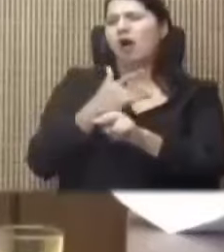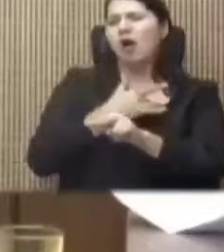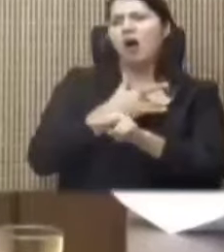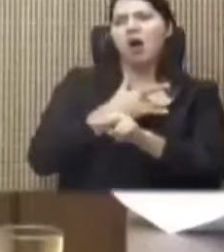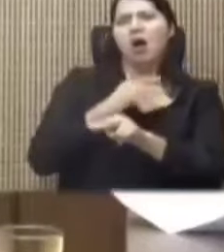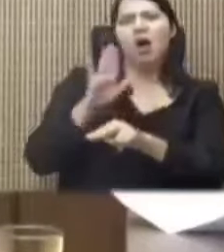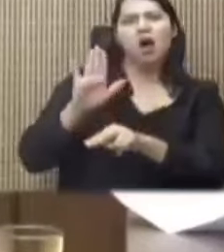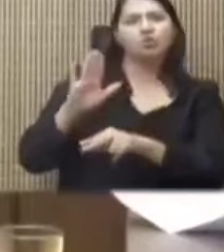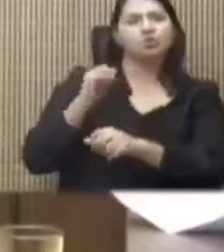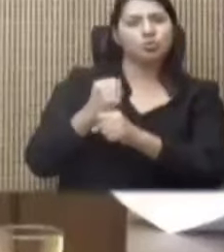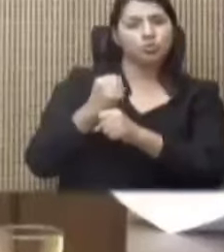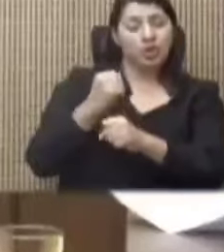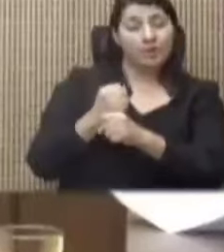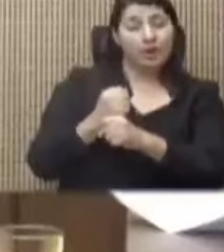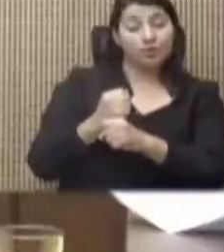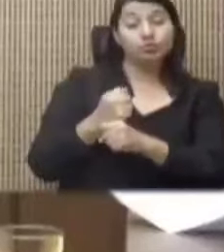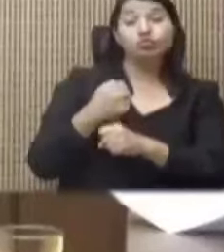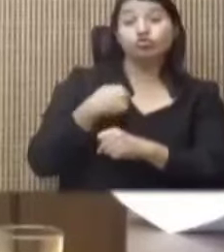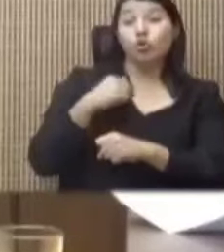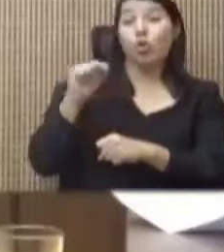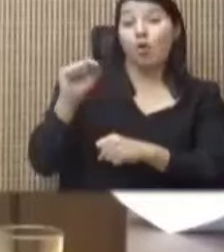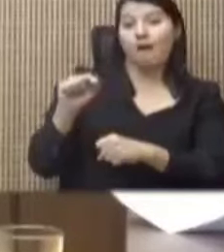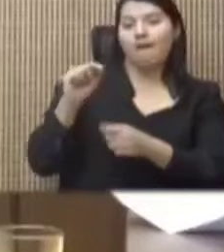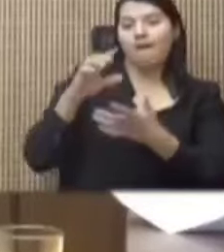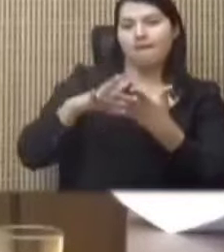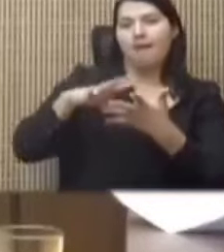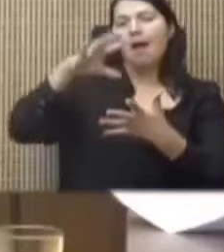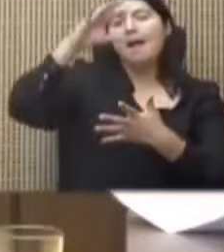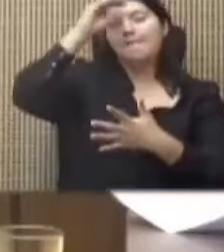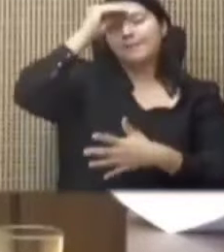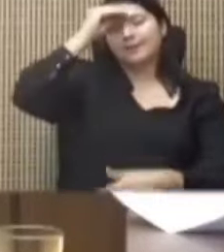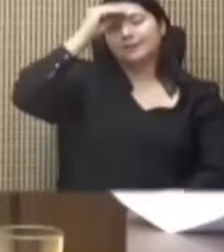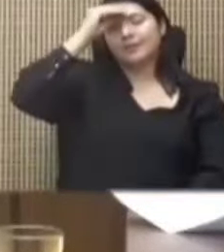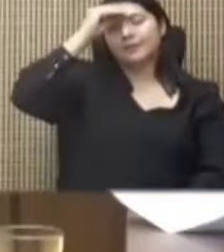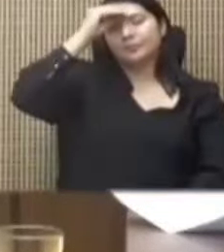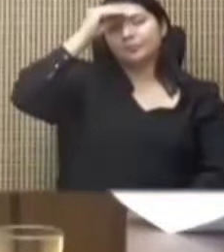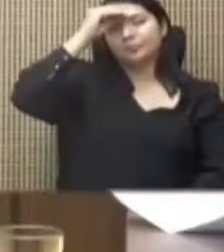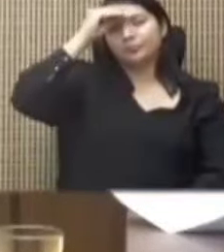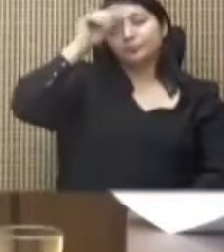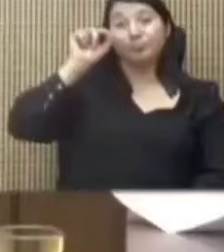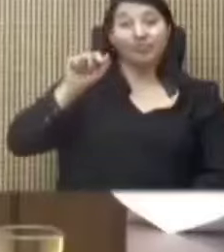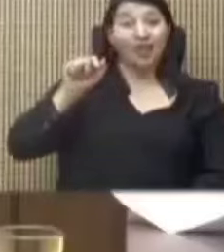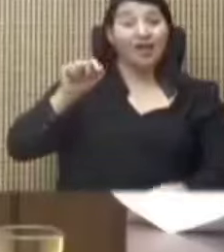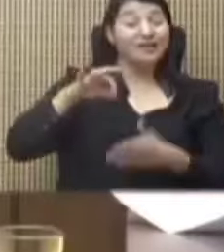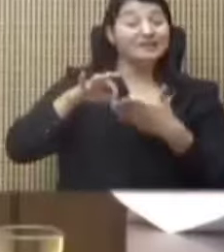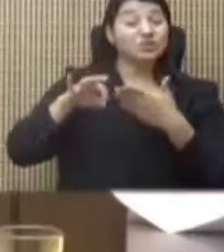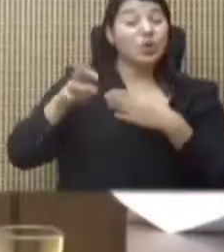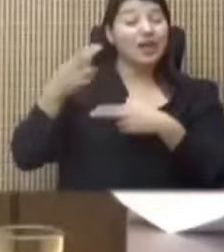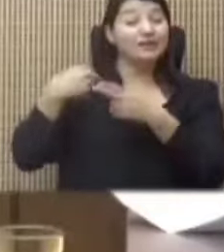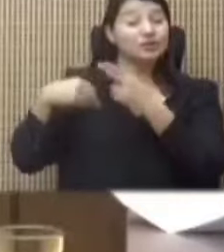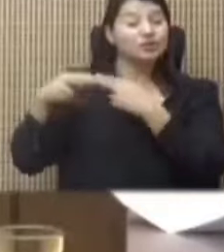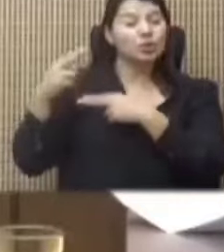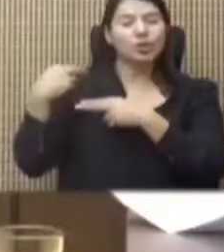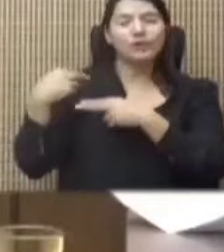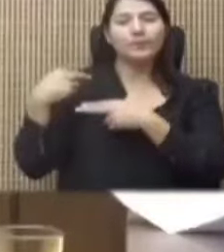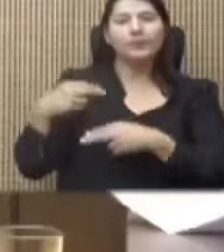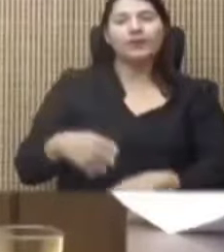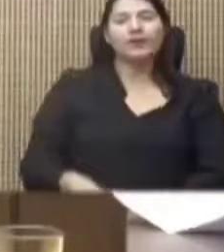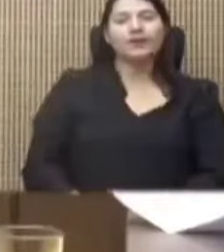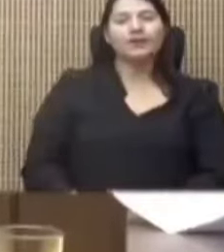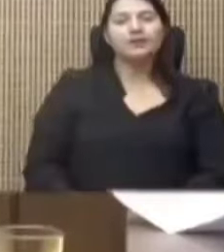yo aprendí era que una de las críticas que se hacían en la escuela de historia era